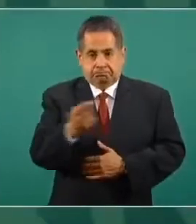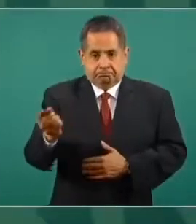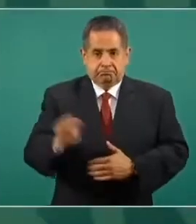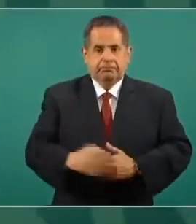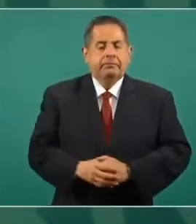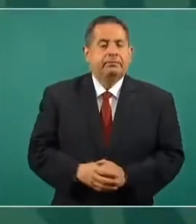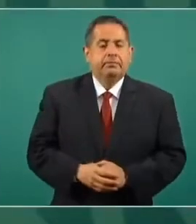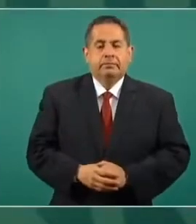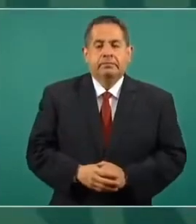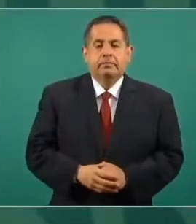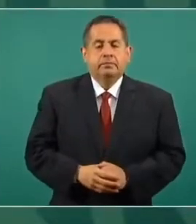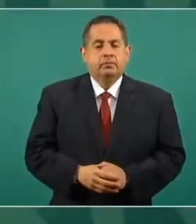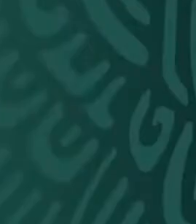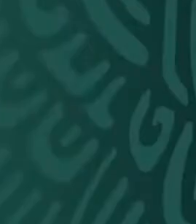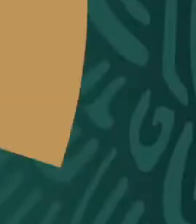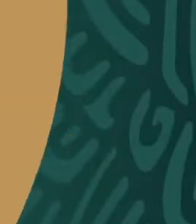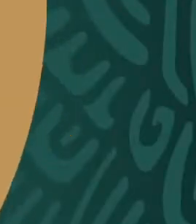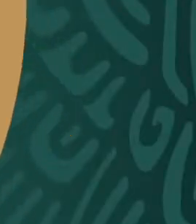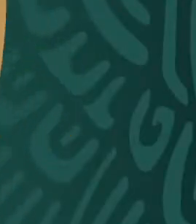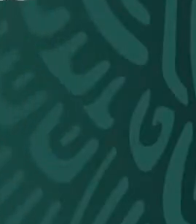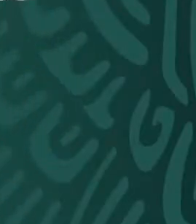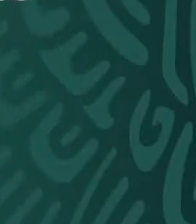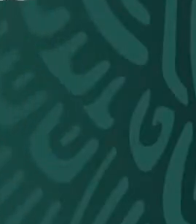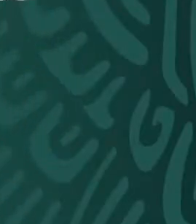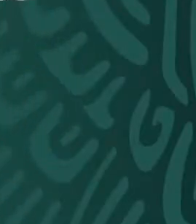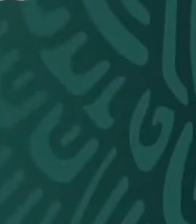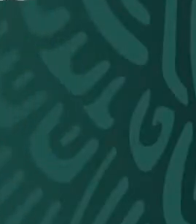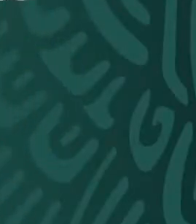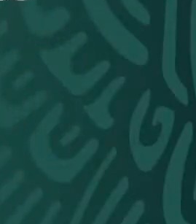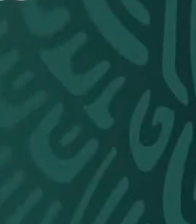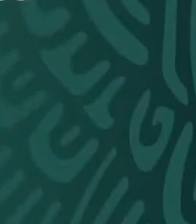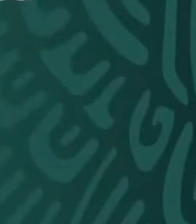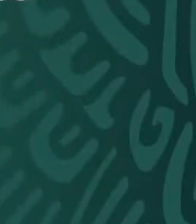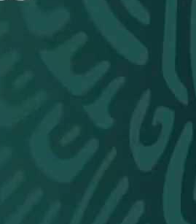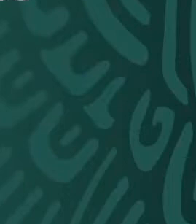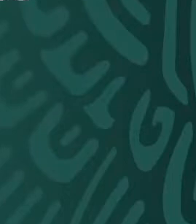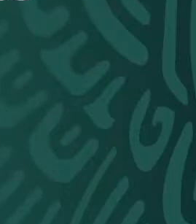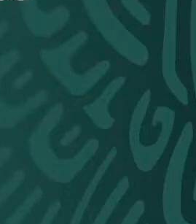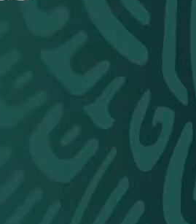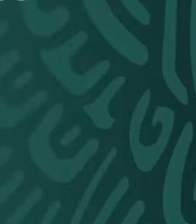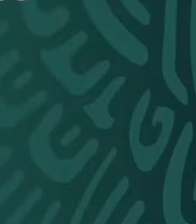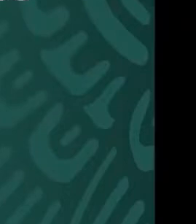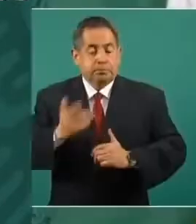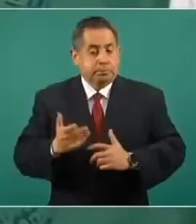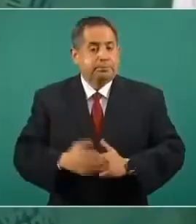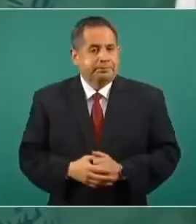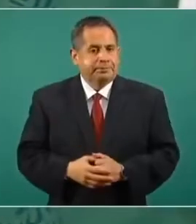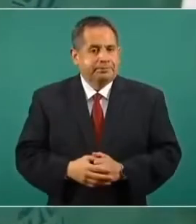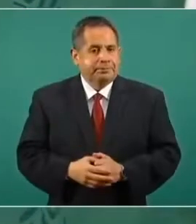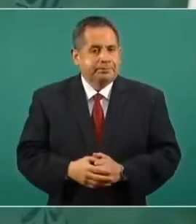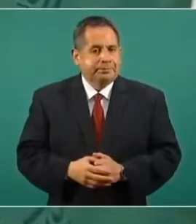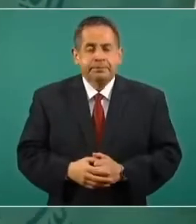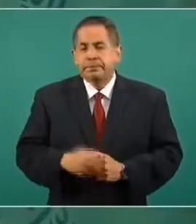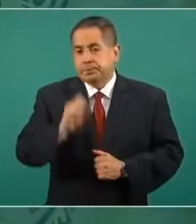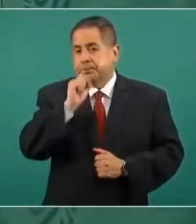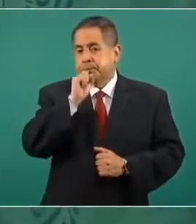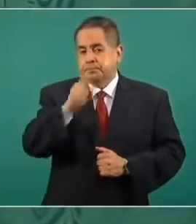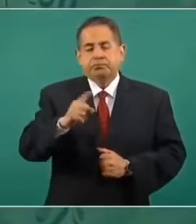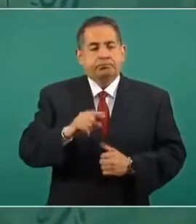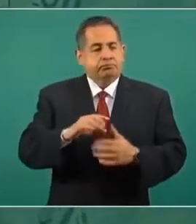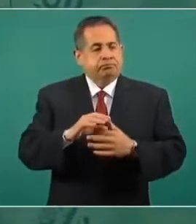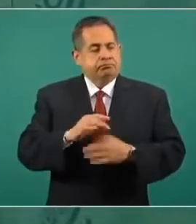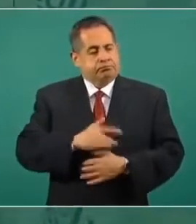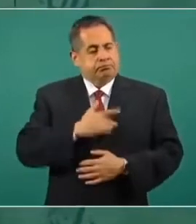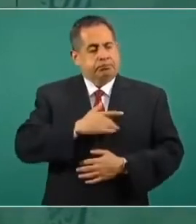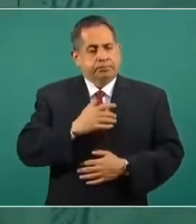mundo por los mensajes solidarios con el presidente López Obrador por su enfermedad de COVID-19. Manifestarles